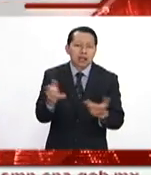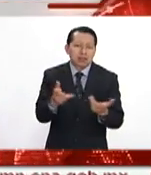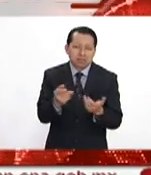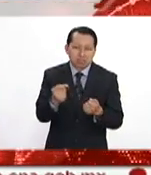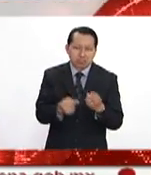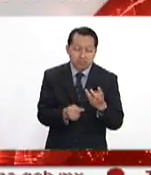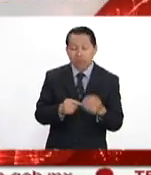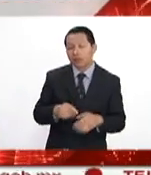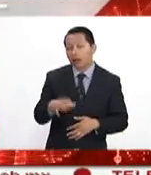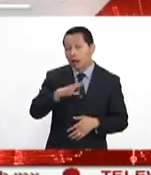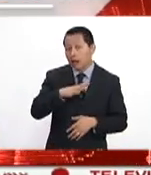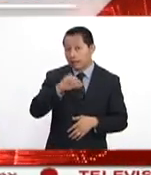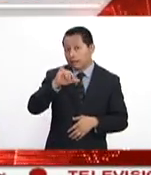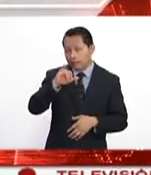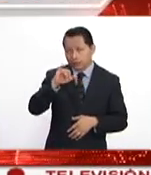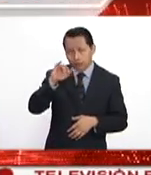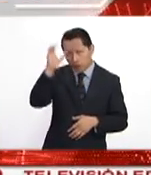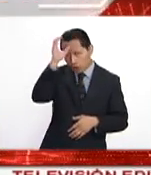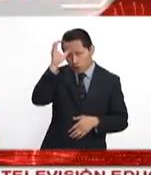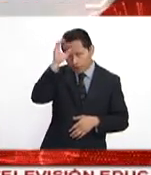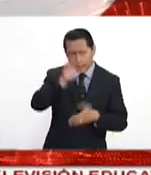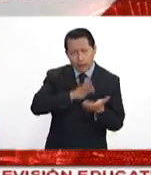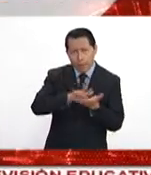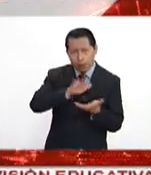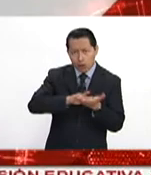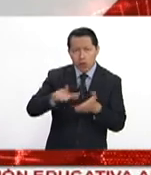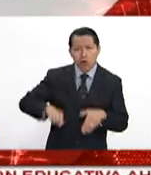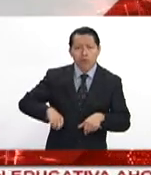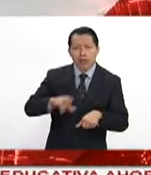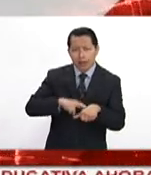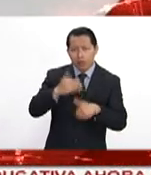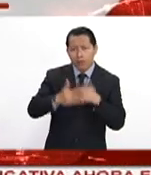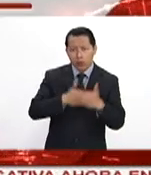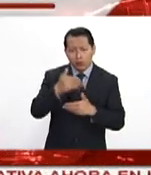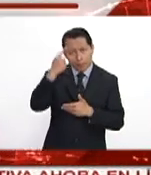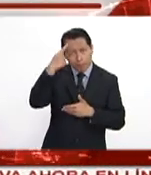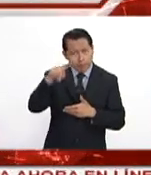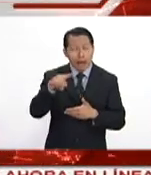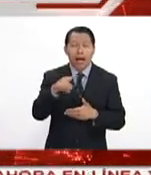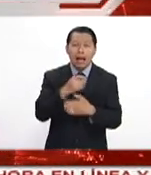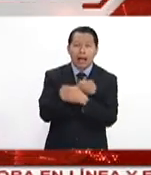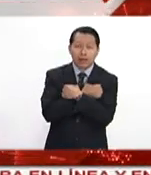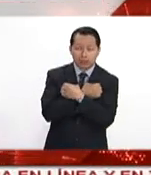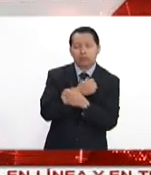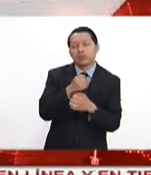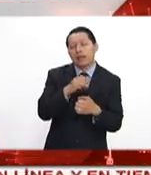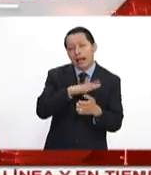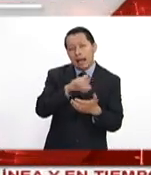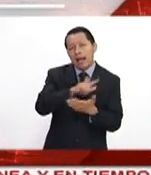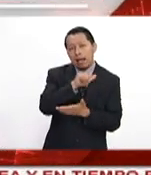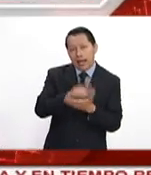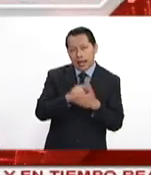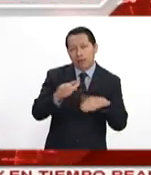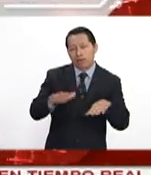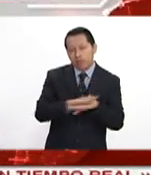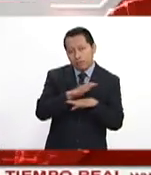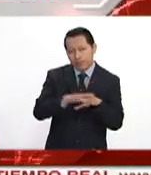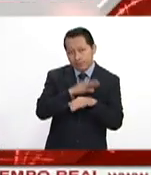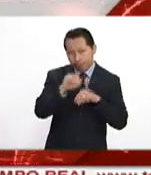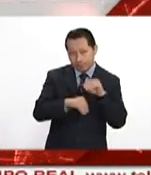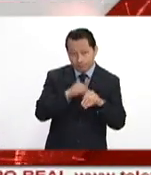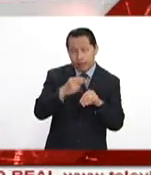estamos hablando. Ha habido una gran conciencia y un gran apoyo de los gobernadores al proceso de la reforma educativa y en la auditoría esta nómina hubiera